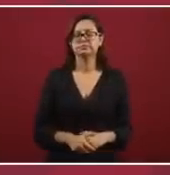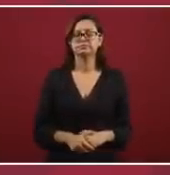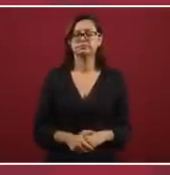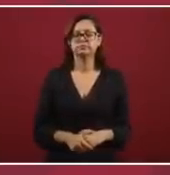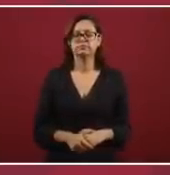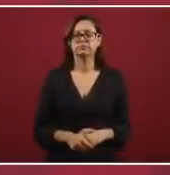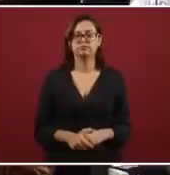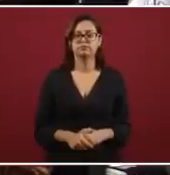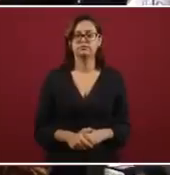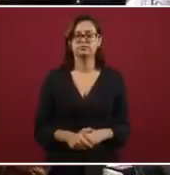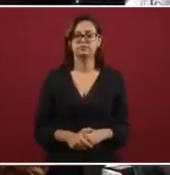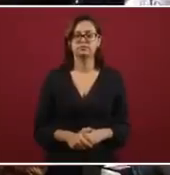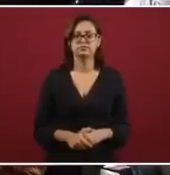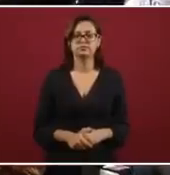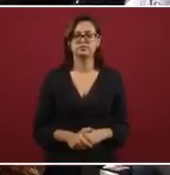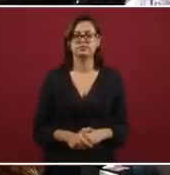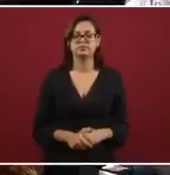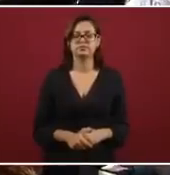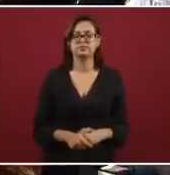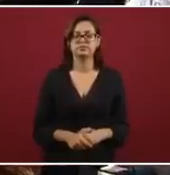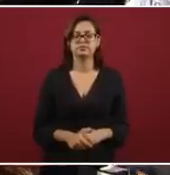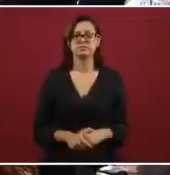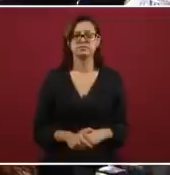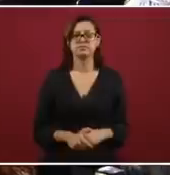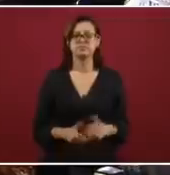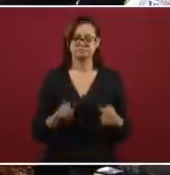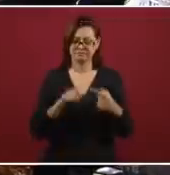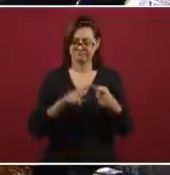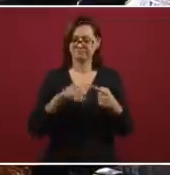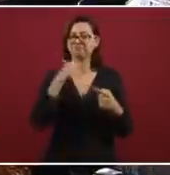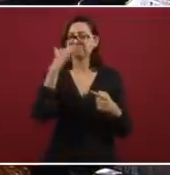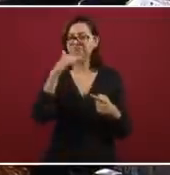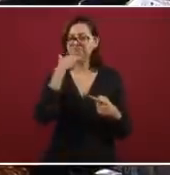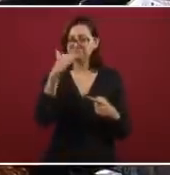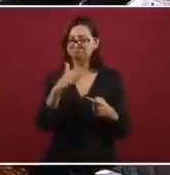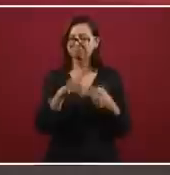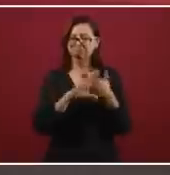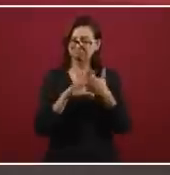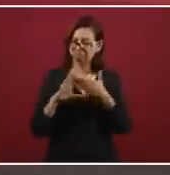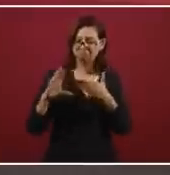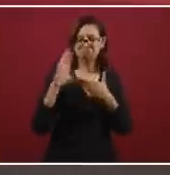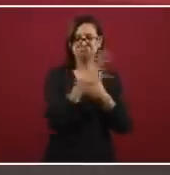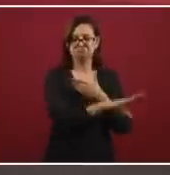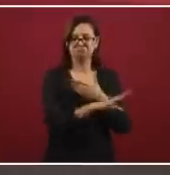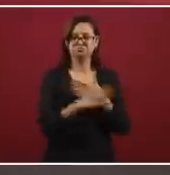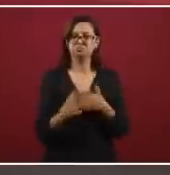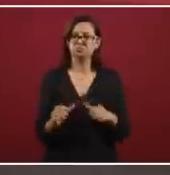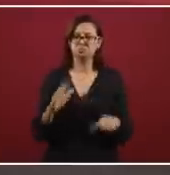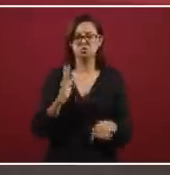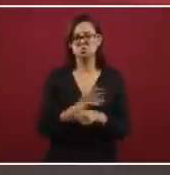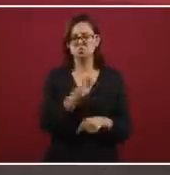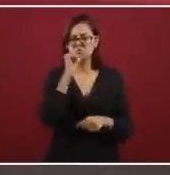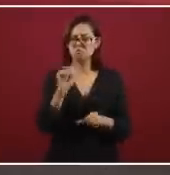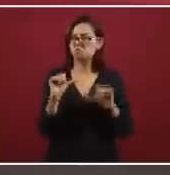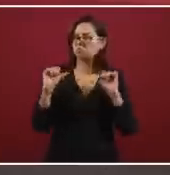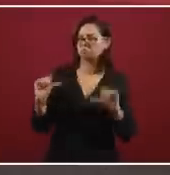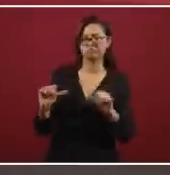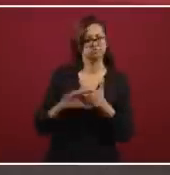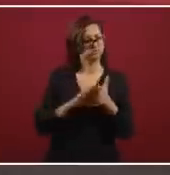Es, desde luego, mantener cero corrupción, cero impunidad, cero lujos en el gobierno